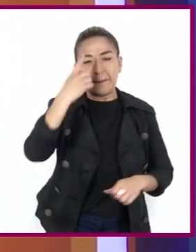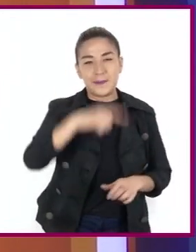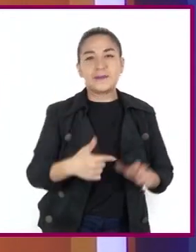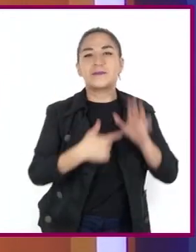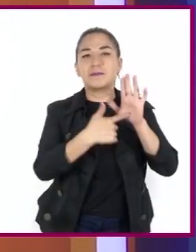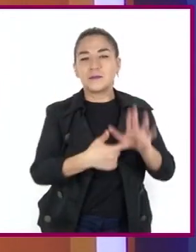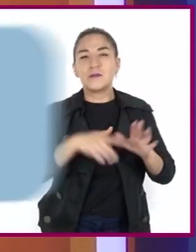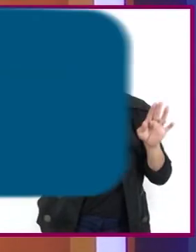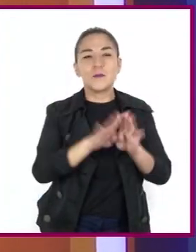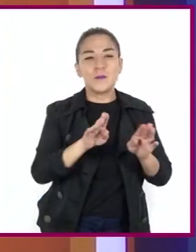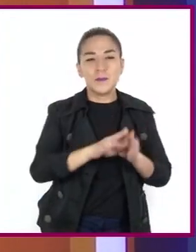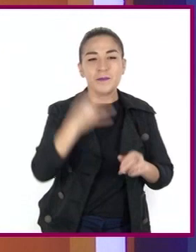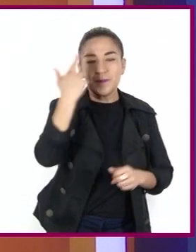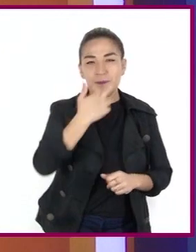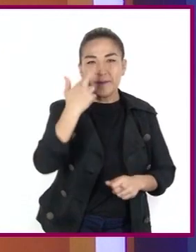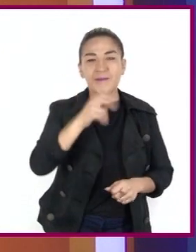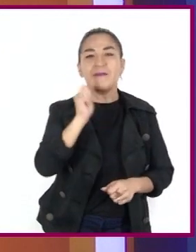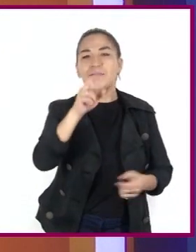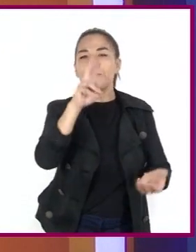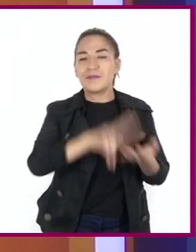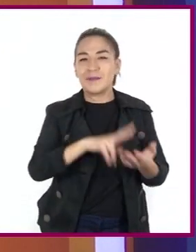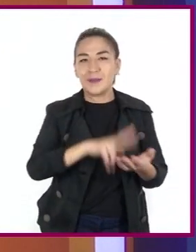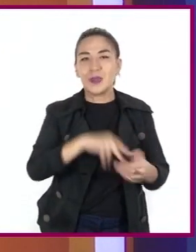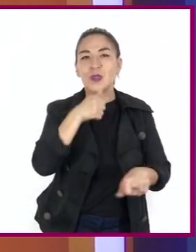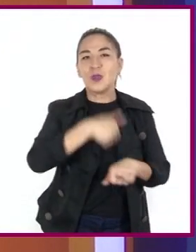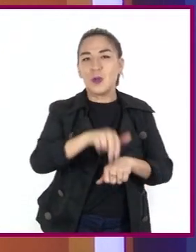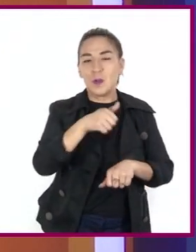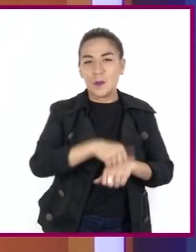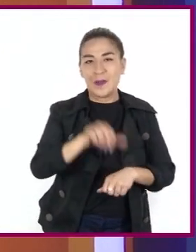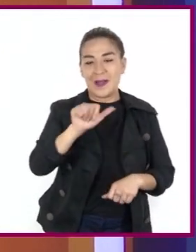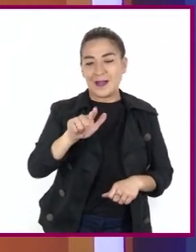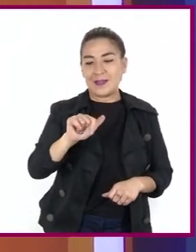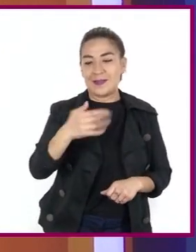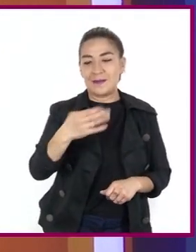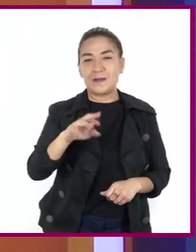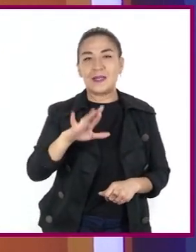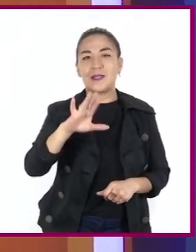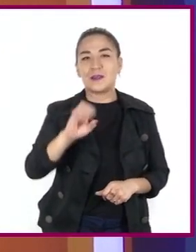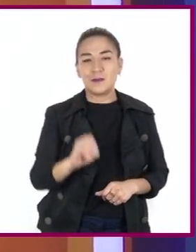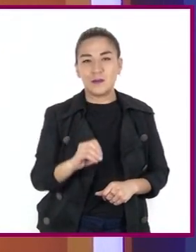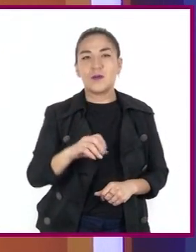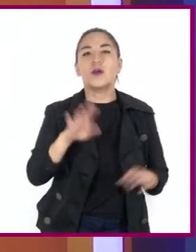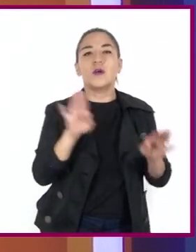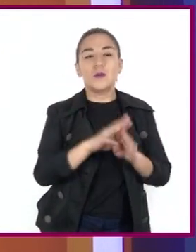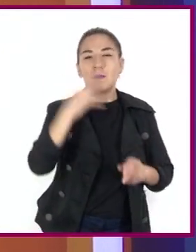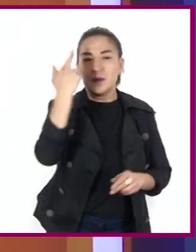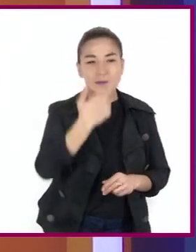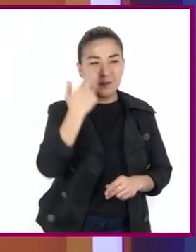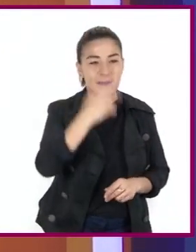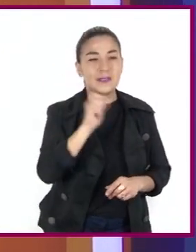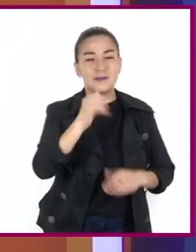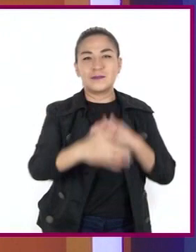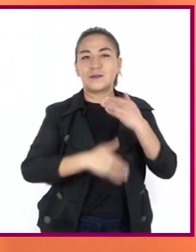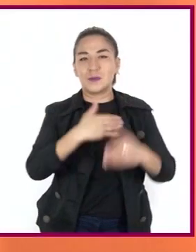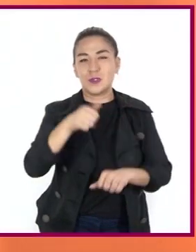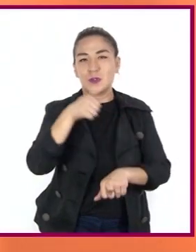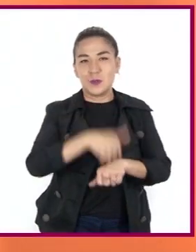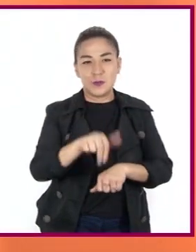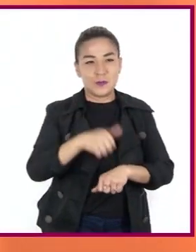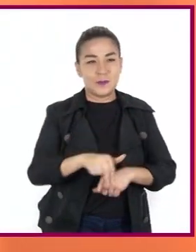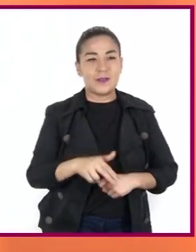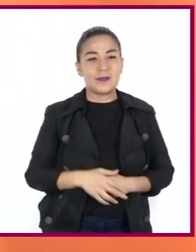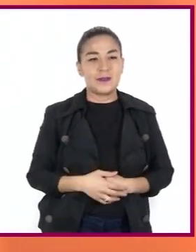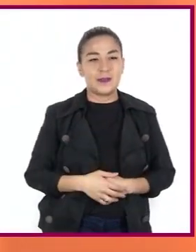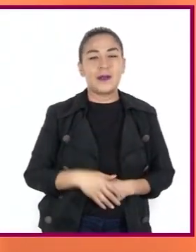están centradas en verificar la equivalencia de expresiones algebraicas a través de la construcción y el análisis de sucesiones numéricas.